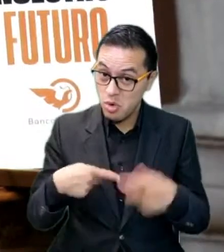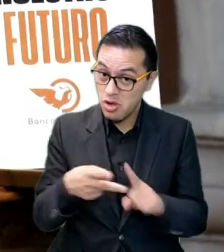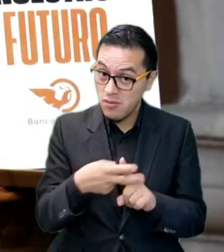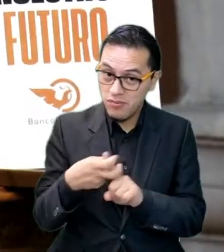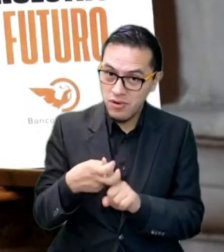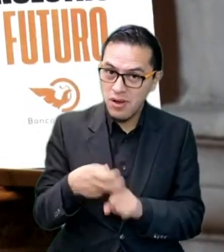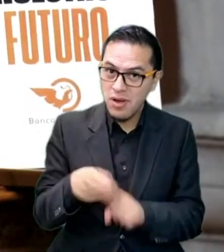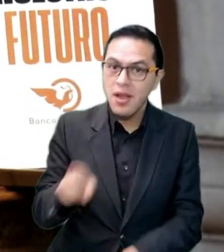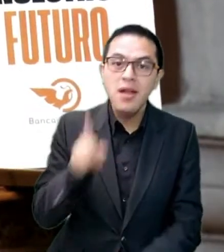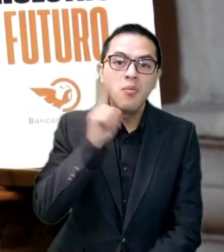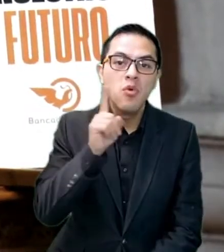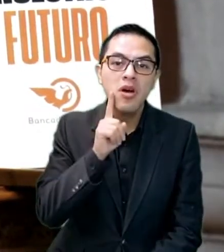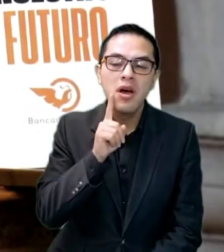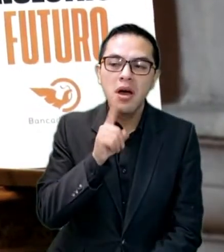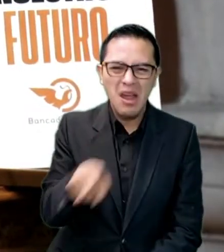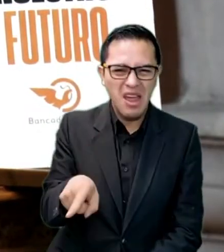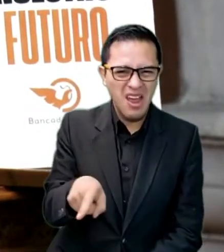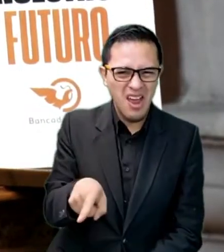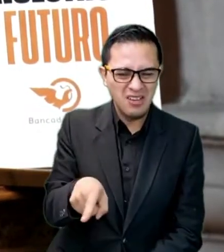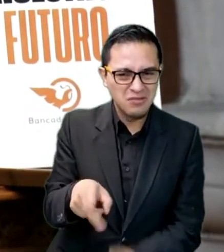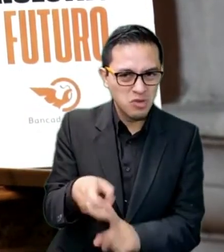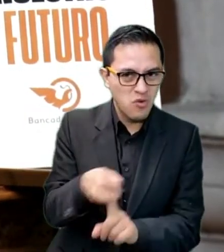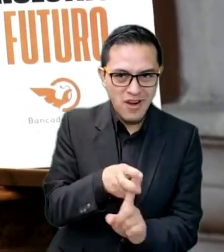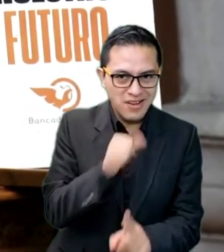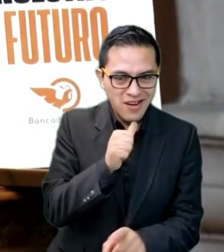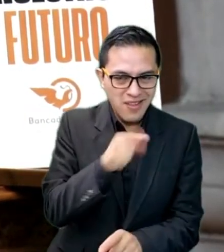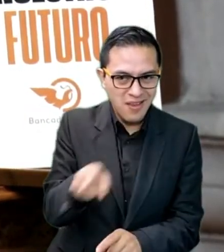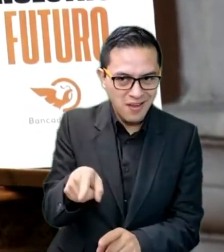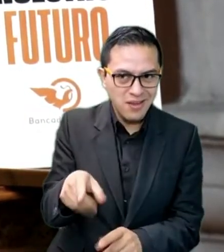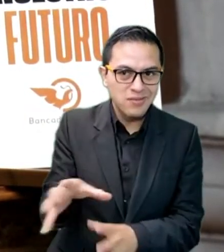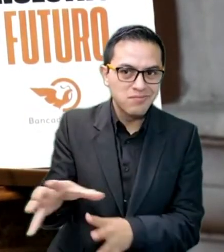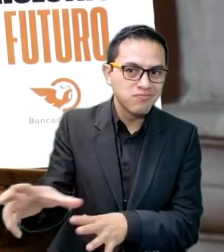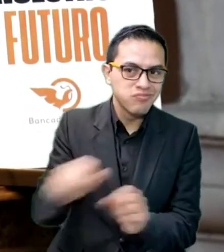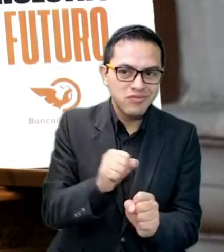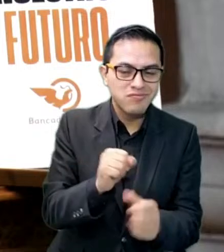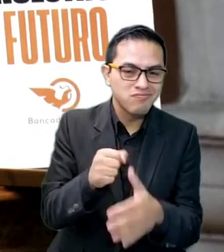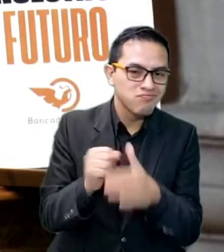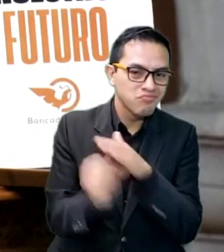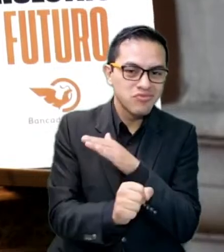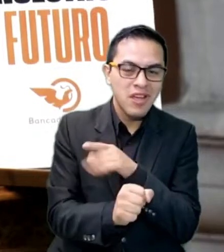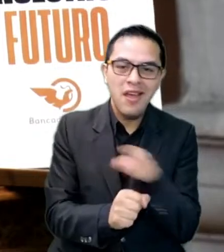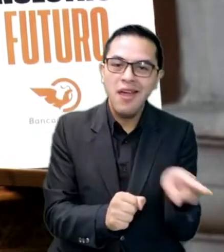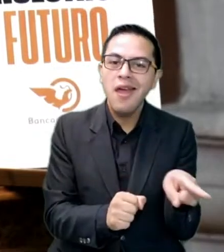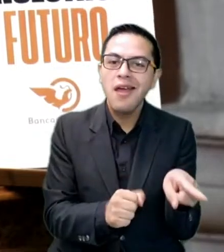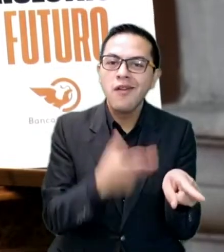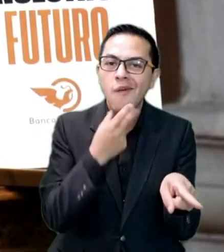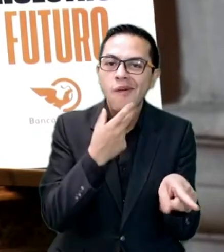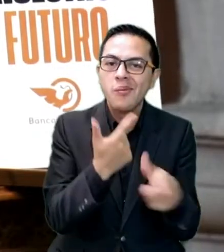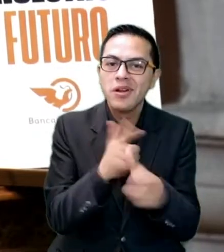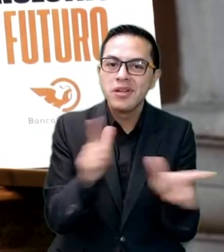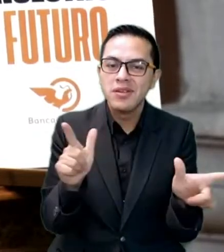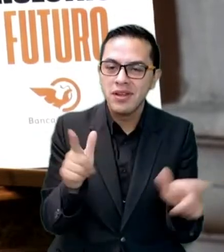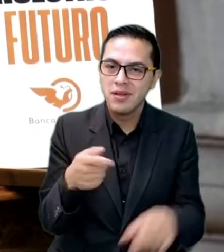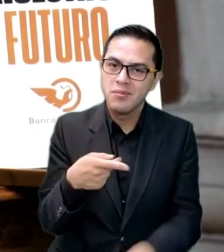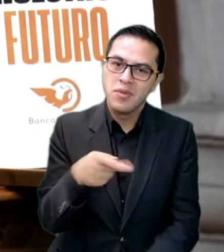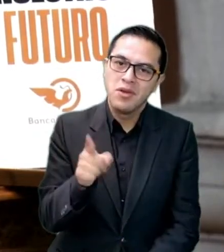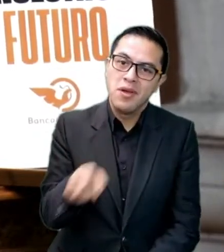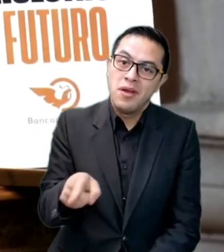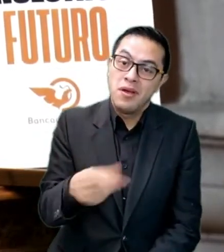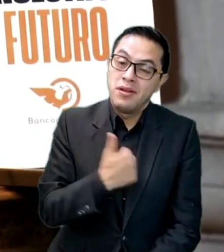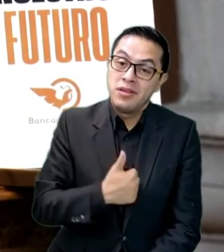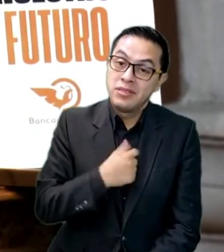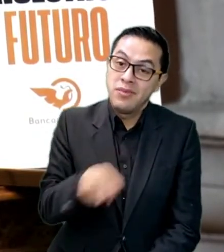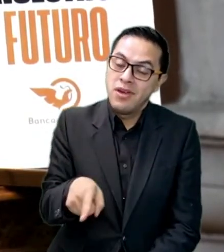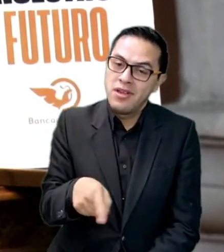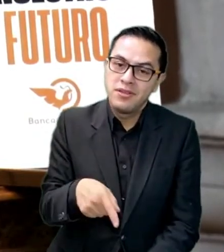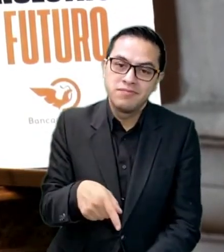Él obviamente está libre, pero ella sigue pagando una condena por ambos. La falta